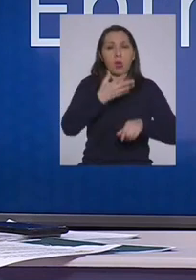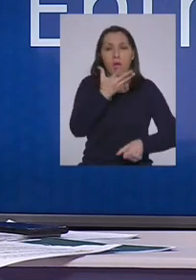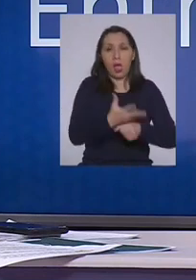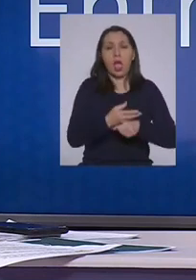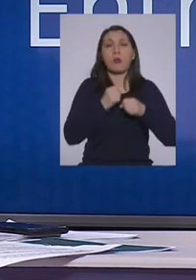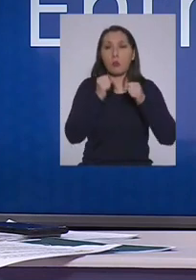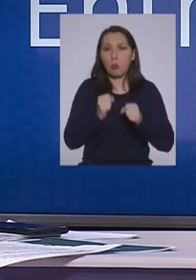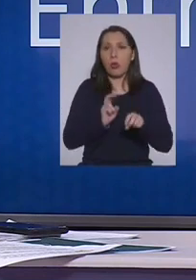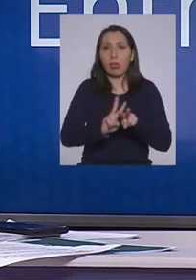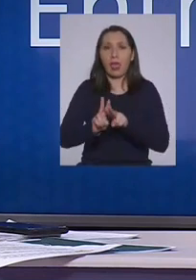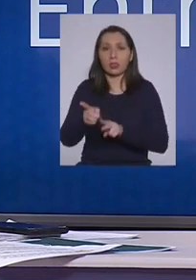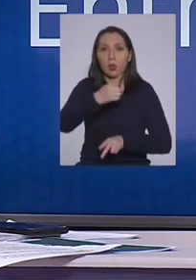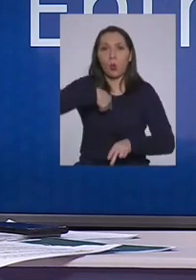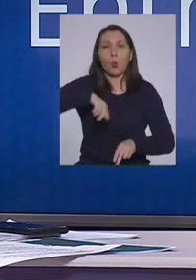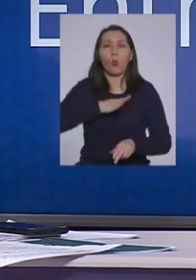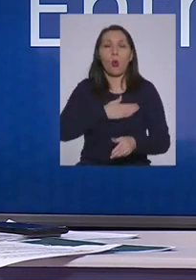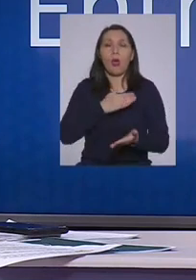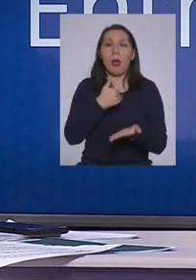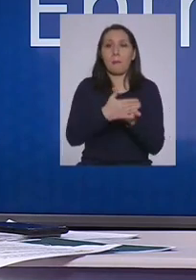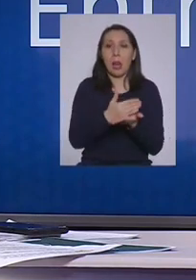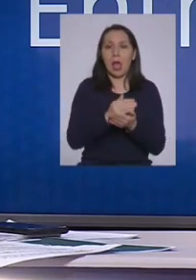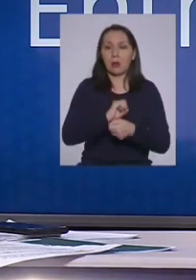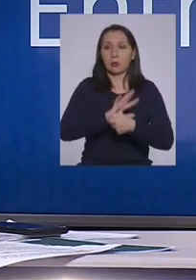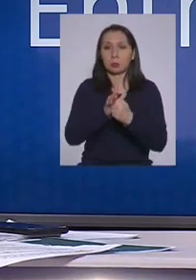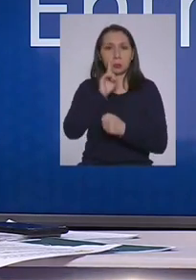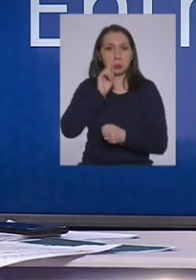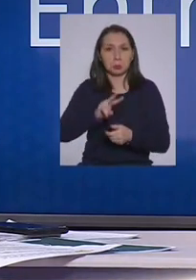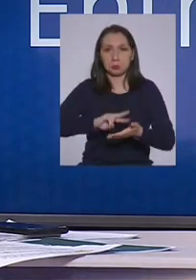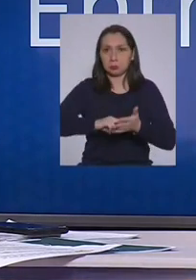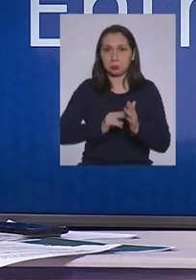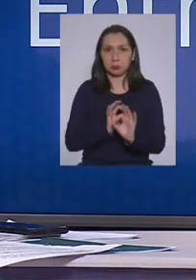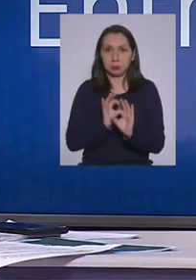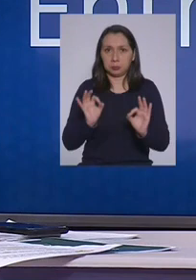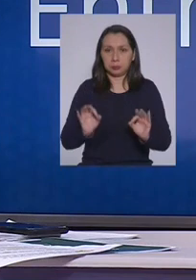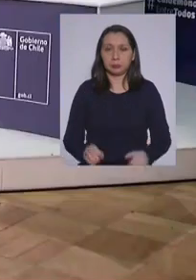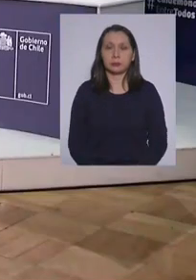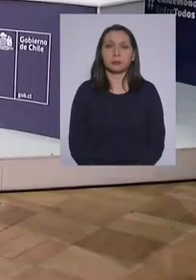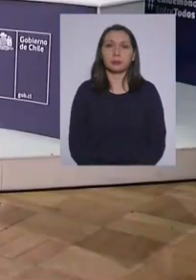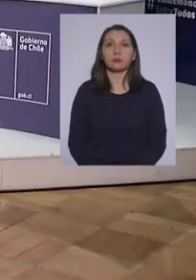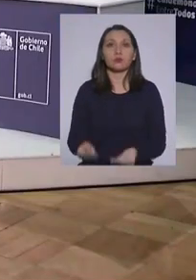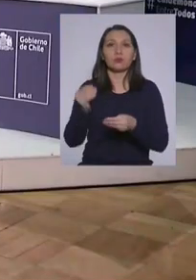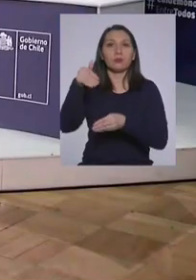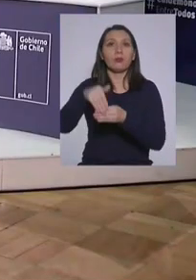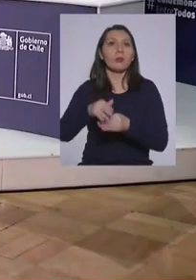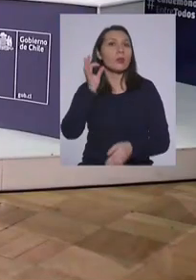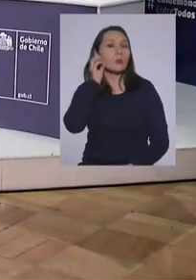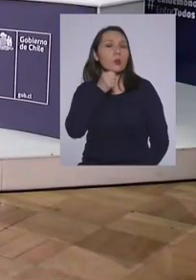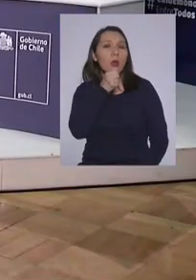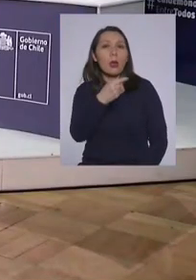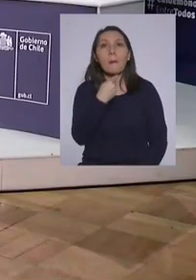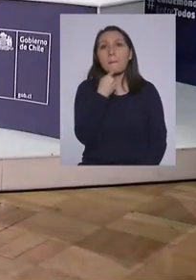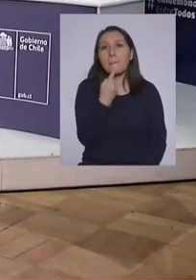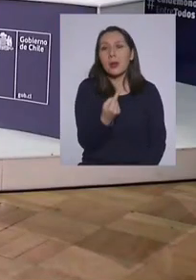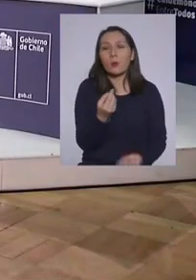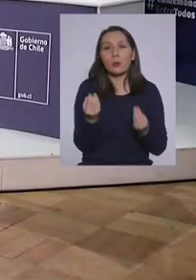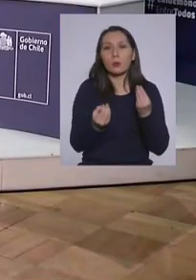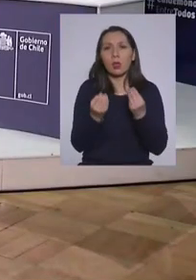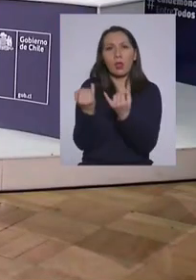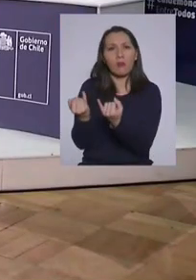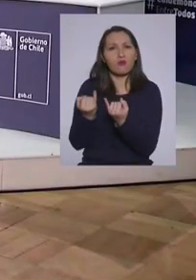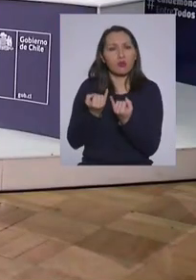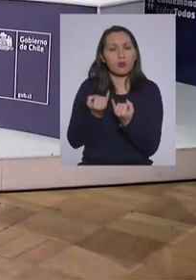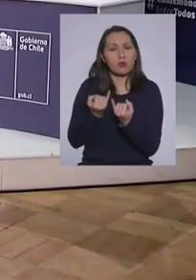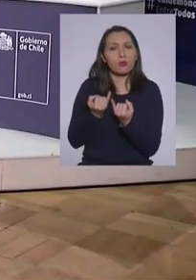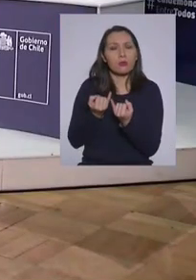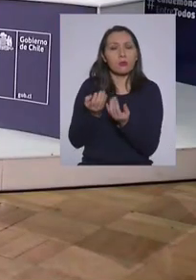llevar a cabo nuestro plan de coronavirus sin ningún problema. Buenas tardes, subsecretarios. La pregunta apunta a una